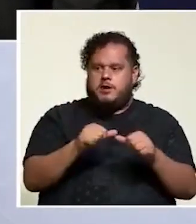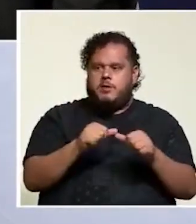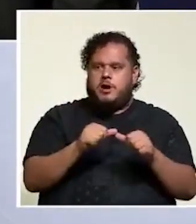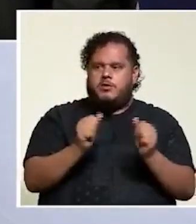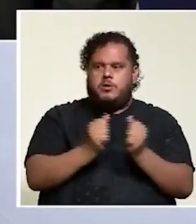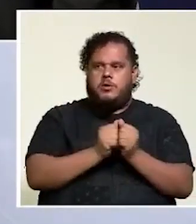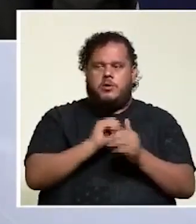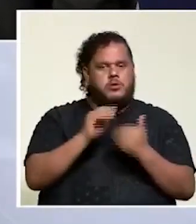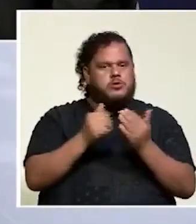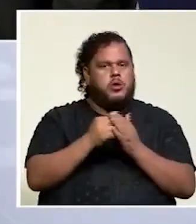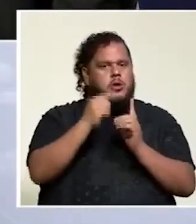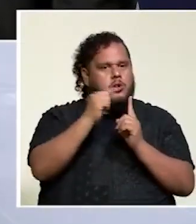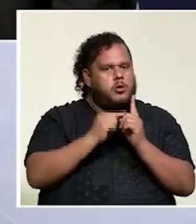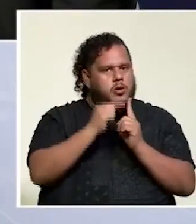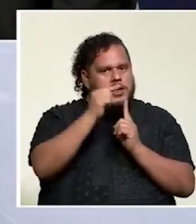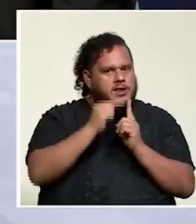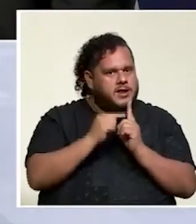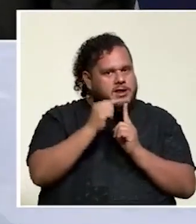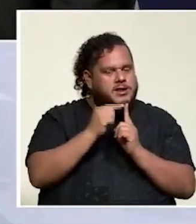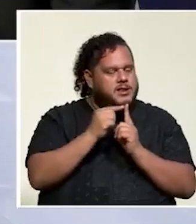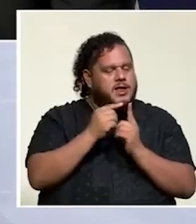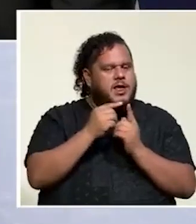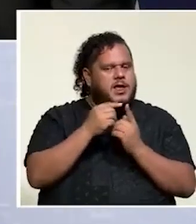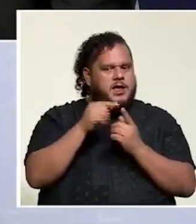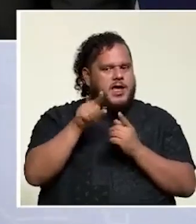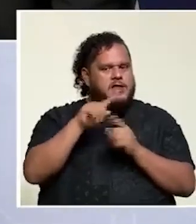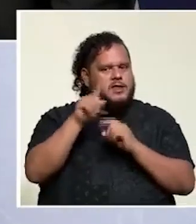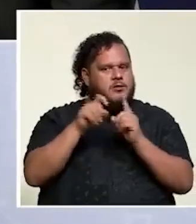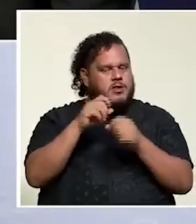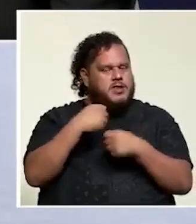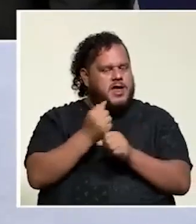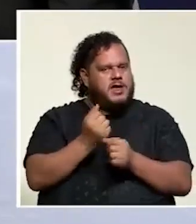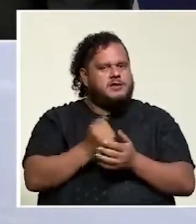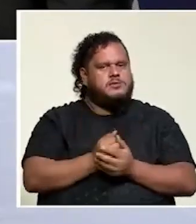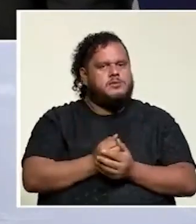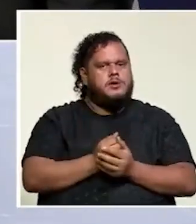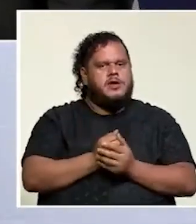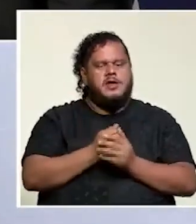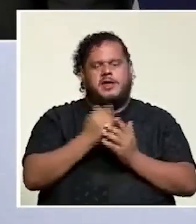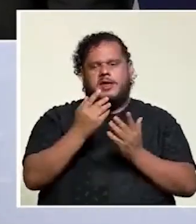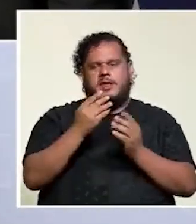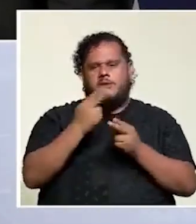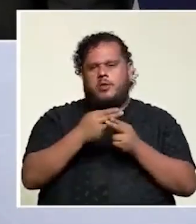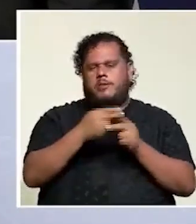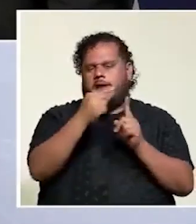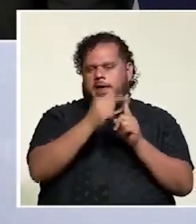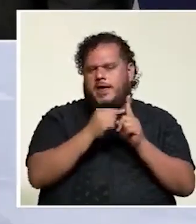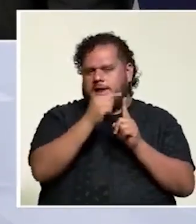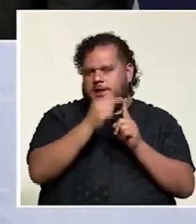con lo que el índice que esa encuesta ha elaborado, que se llama el índice